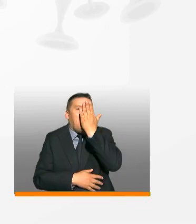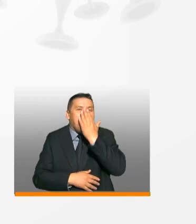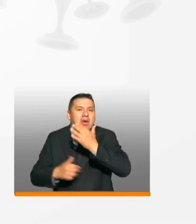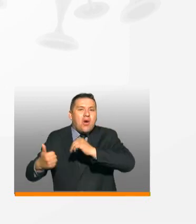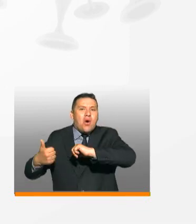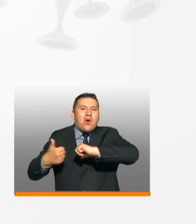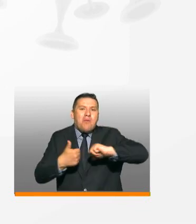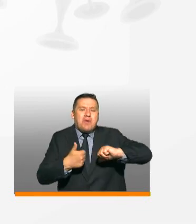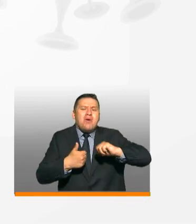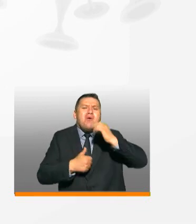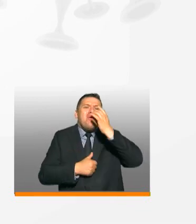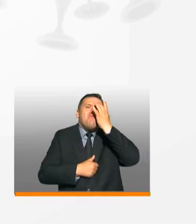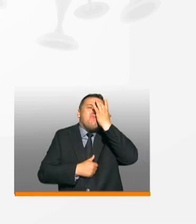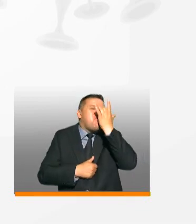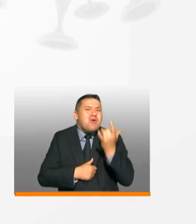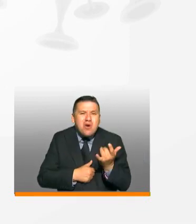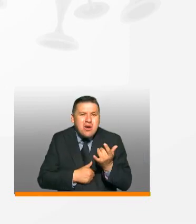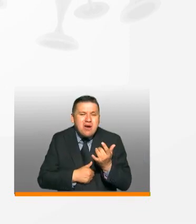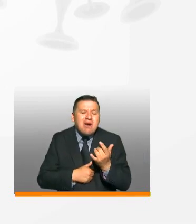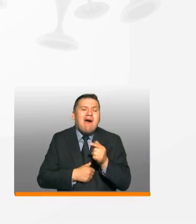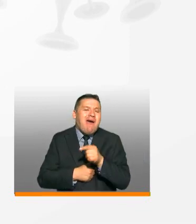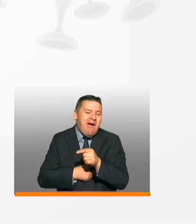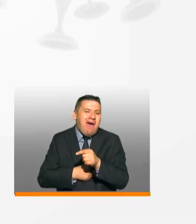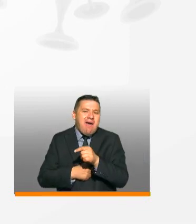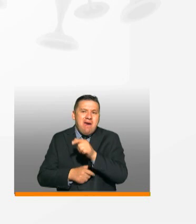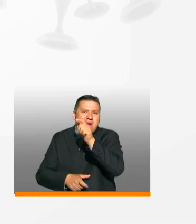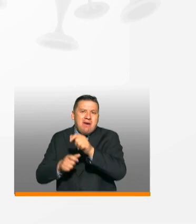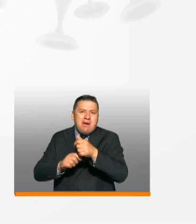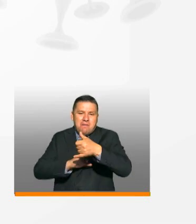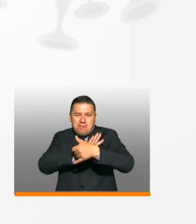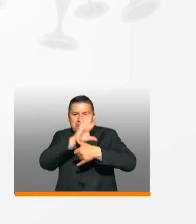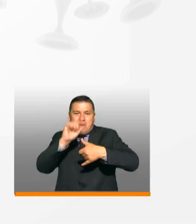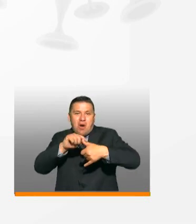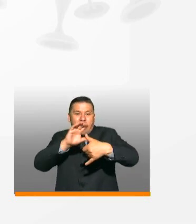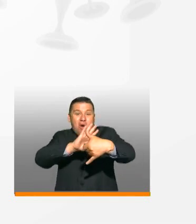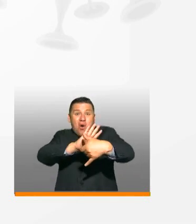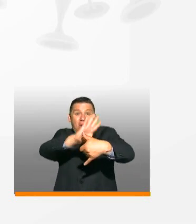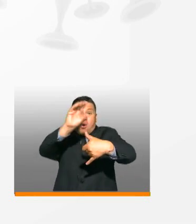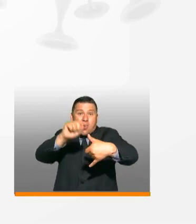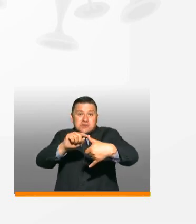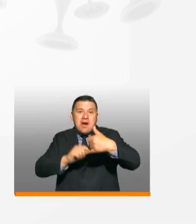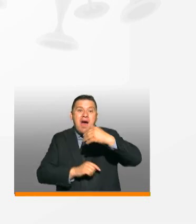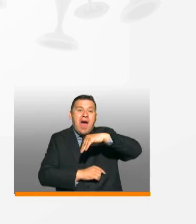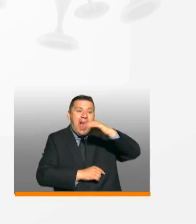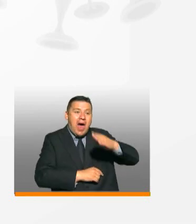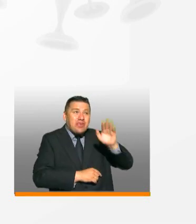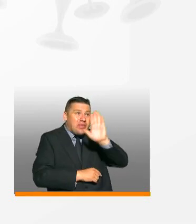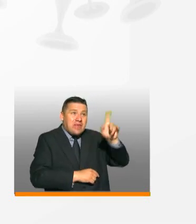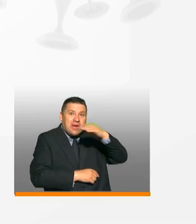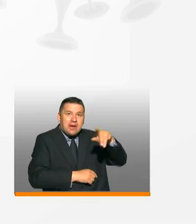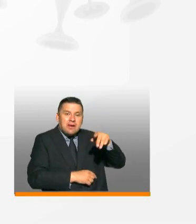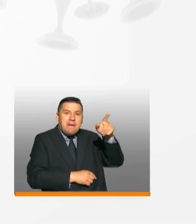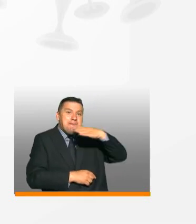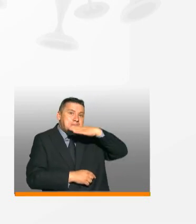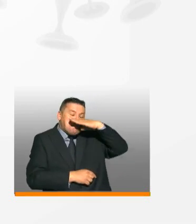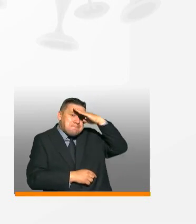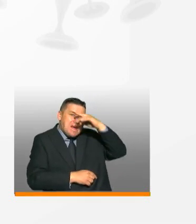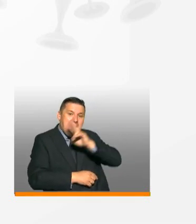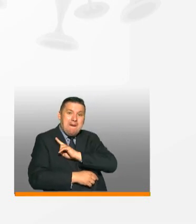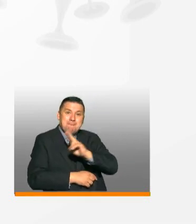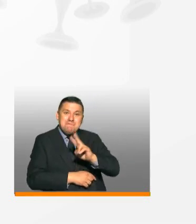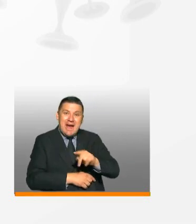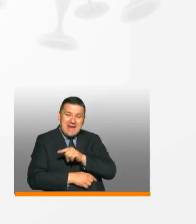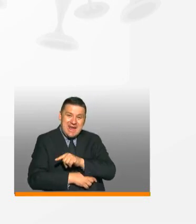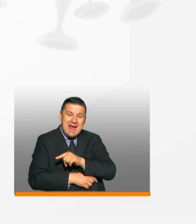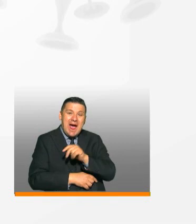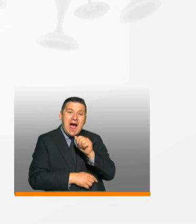muy ligados al incremento de casos que tenemos en la costa Caribe y en el departamento de Antioquia, especialmente en Medellín y el Valle de Aburrá.